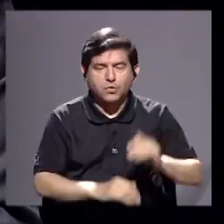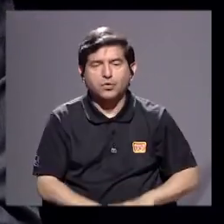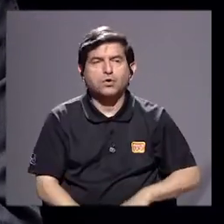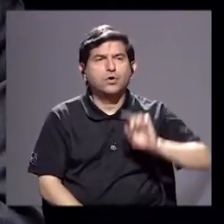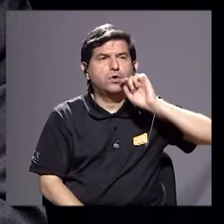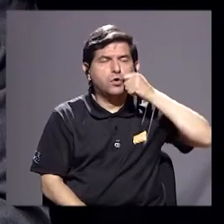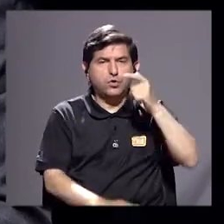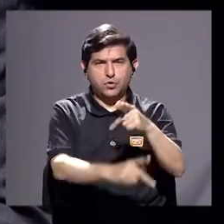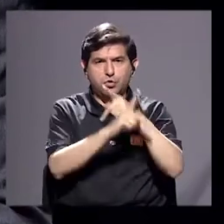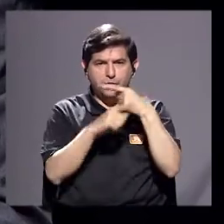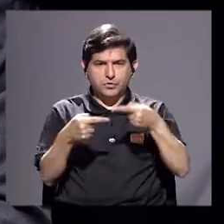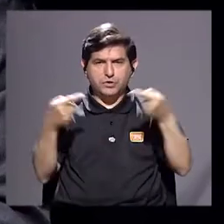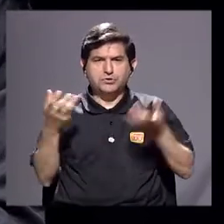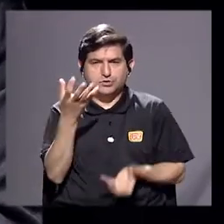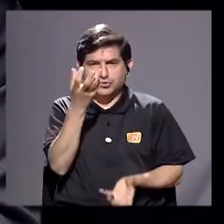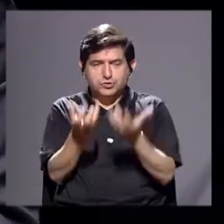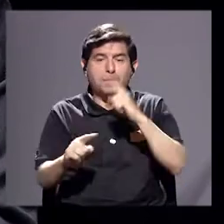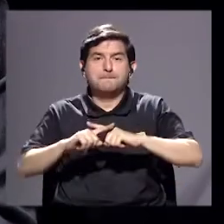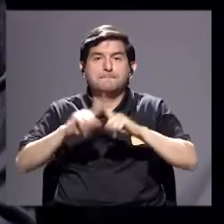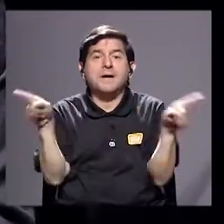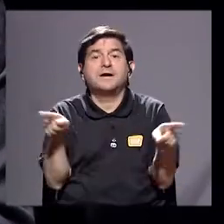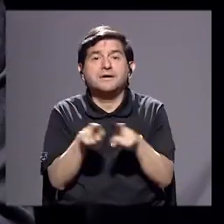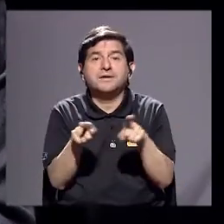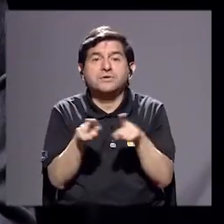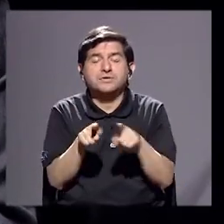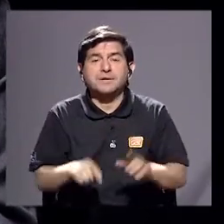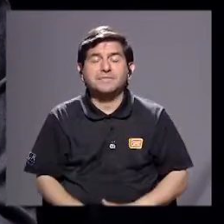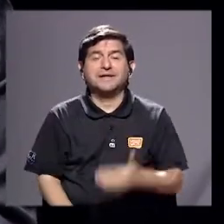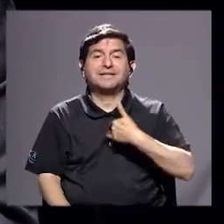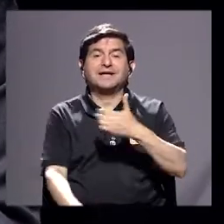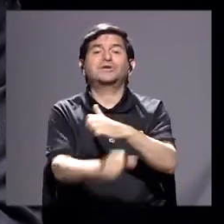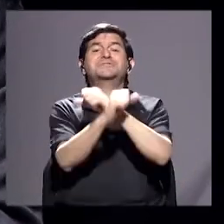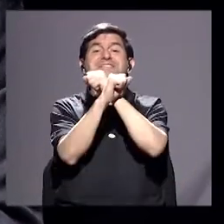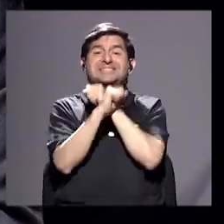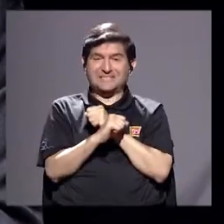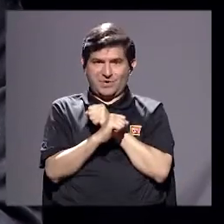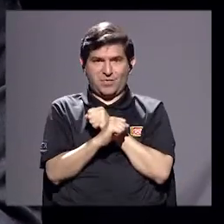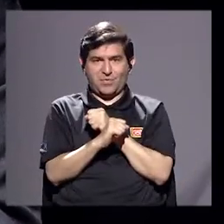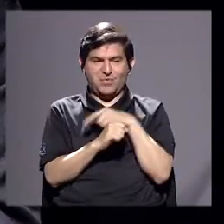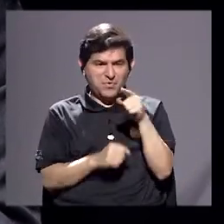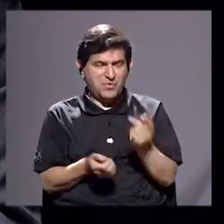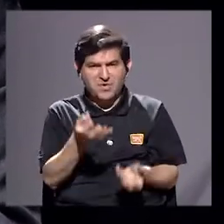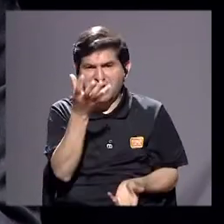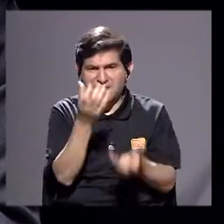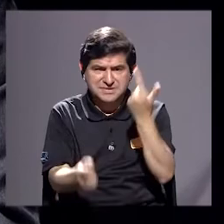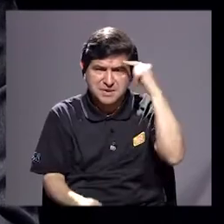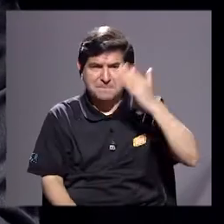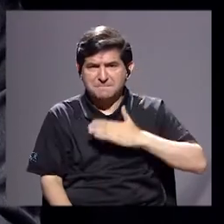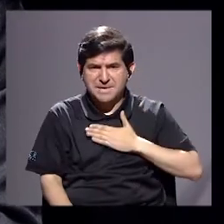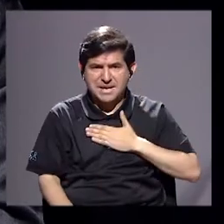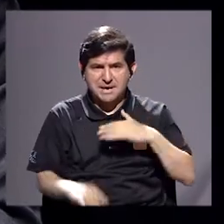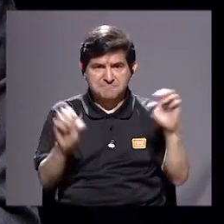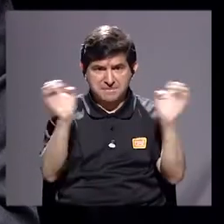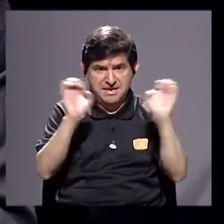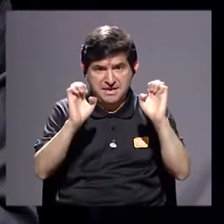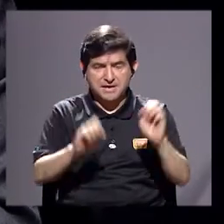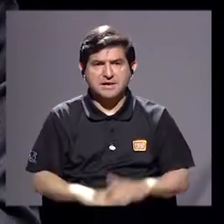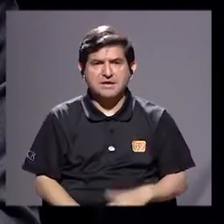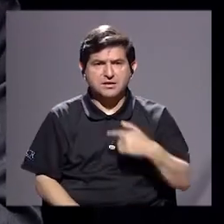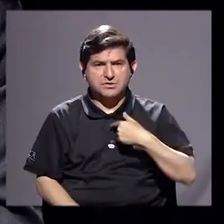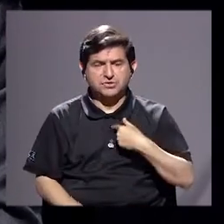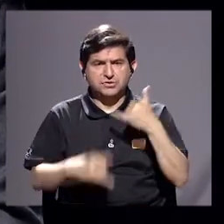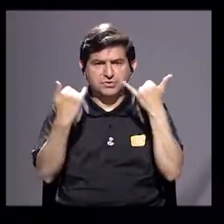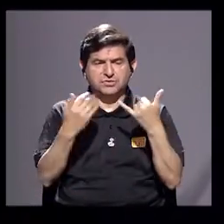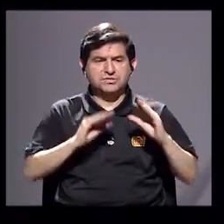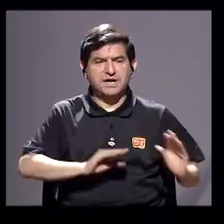protección contra incendios pero además tengo un seguro posiblemente ese incendio sea para mí una emergencia por que transfería el riesgo